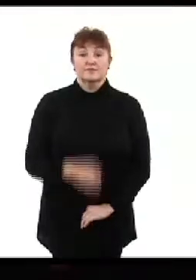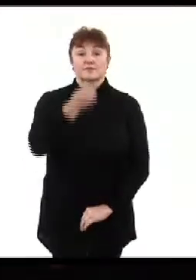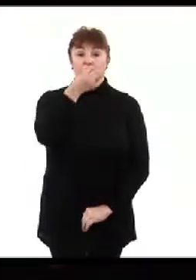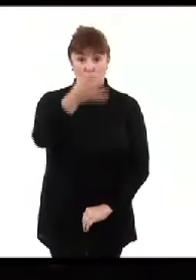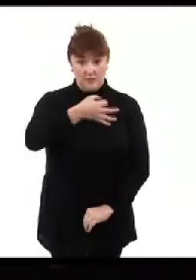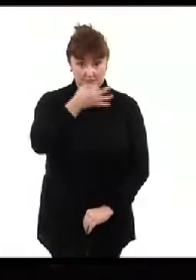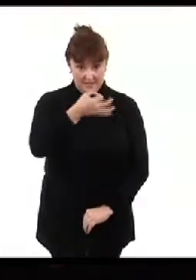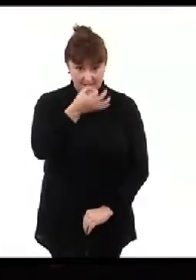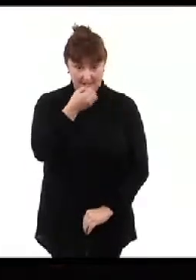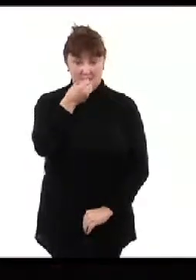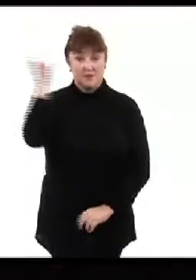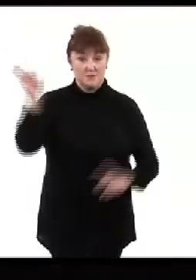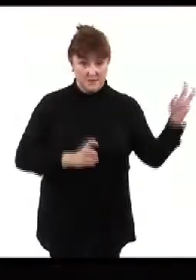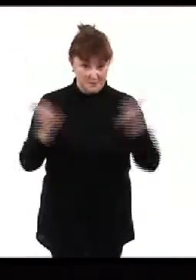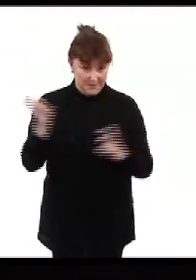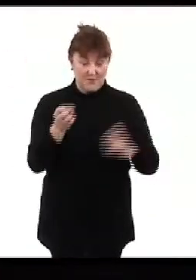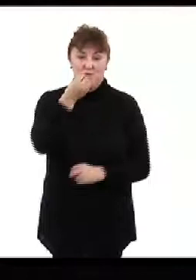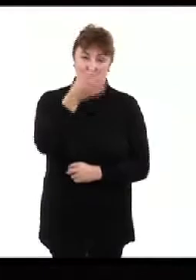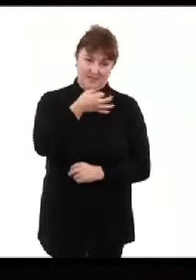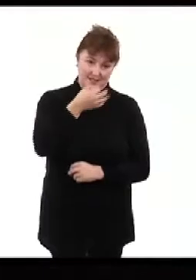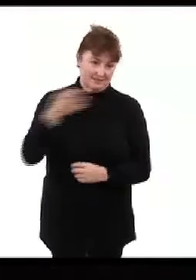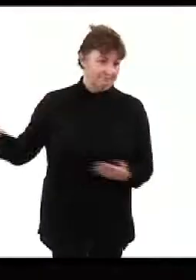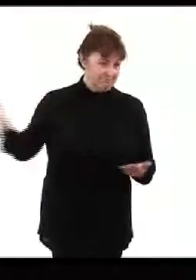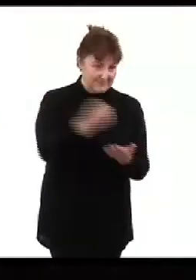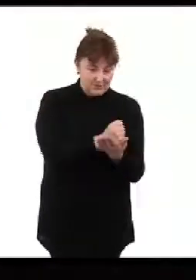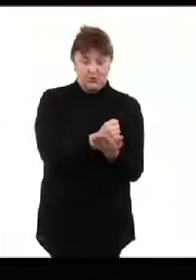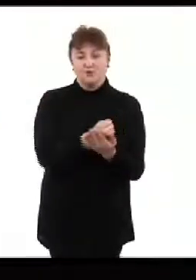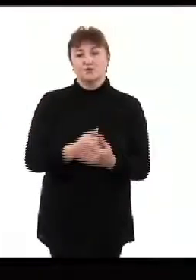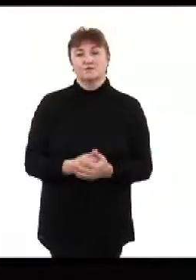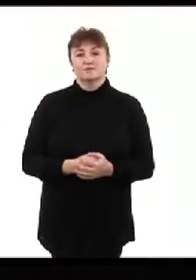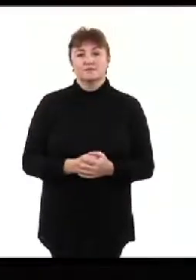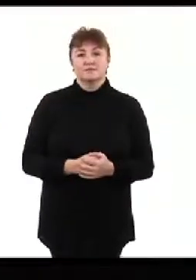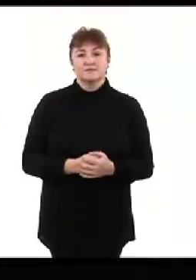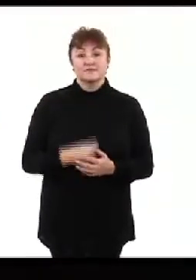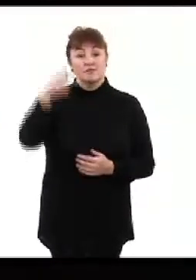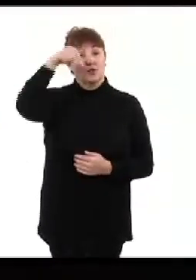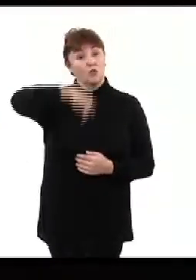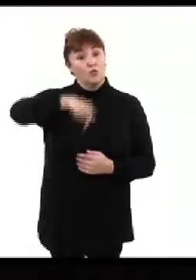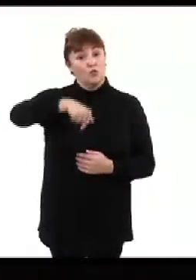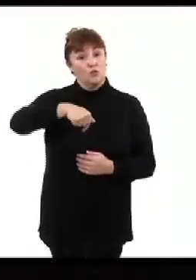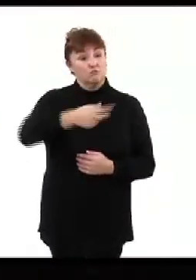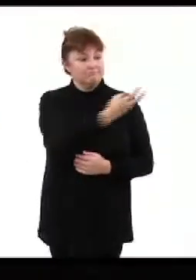Arratsaldeon, ongi etorri, bienvenidos, buenas tardes a todos. Hoy tenemos con